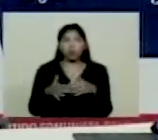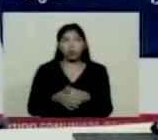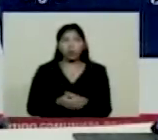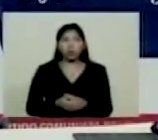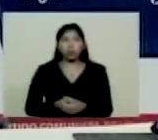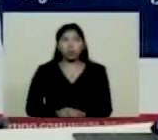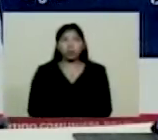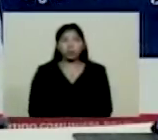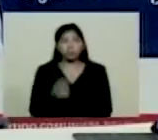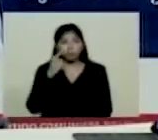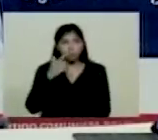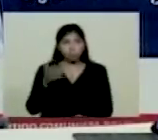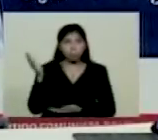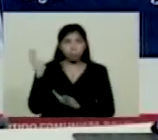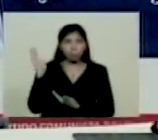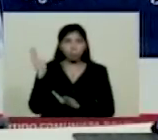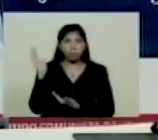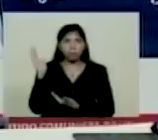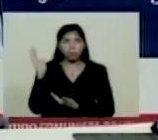aplastante.